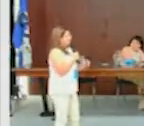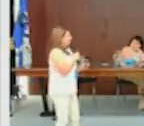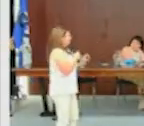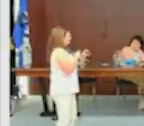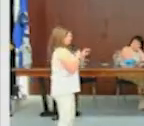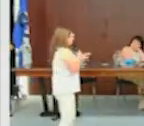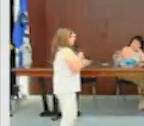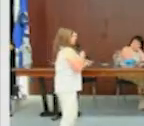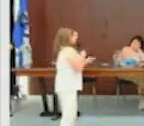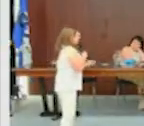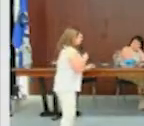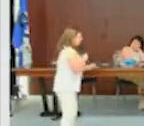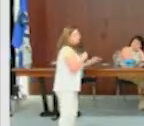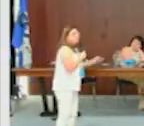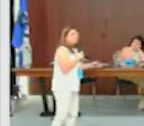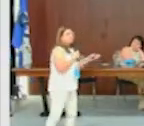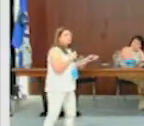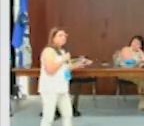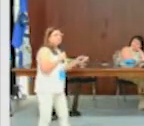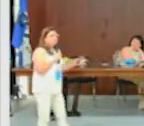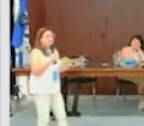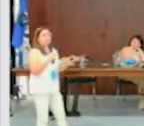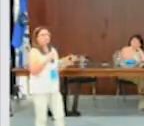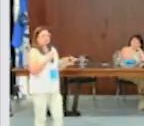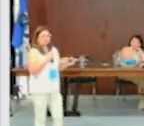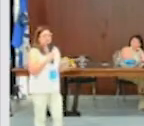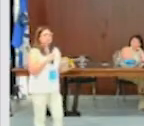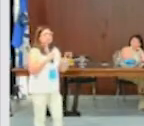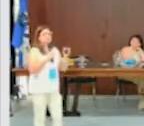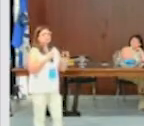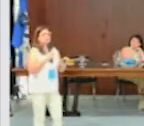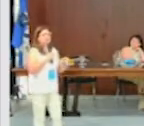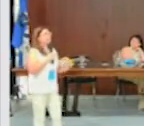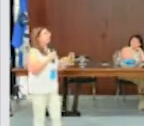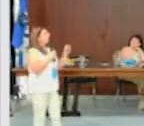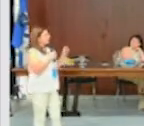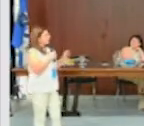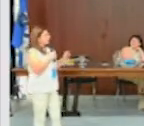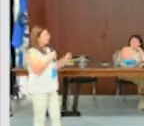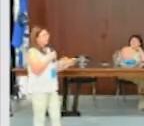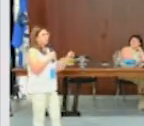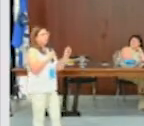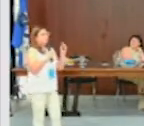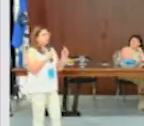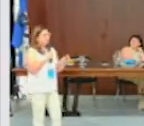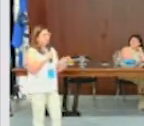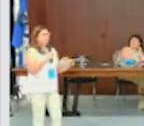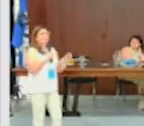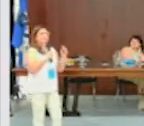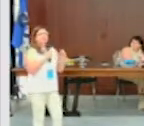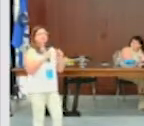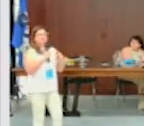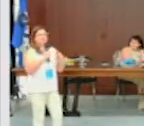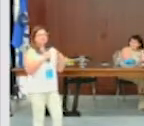y le dice a las 3 de la tarde, tiene que estar a las 3 de la tarde. Esa persona en el domicilio, la familia